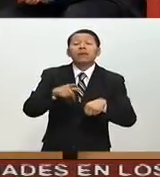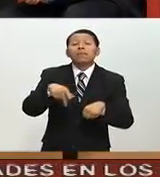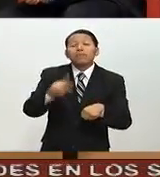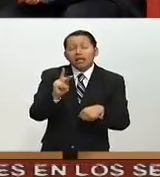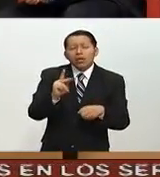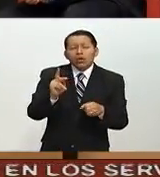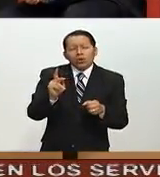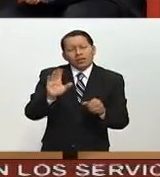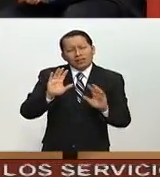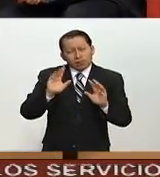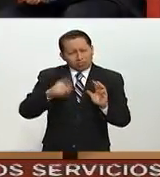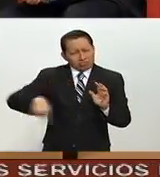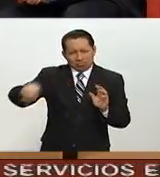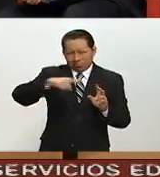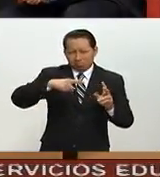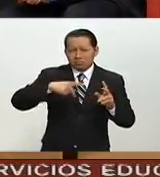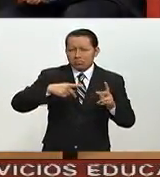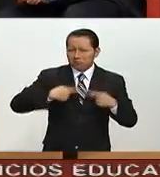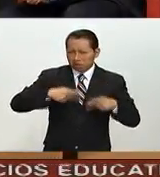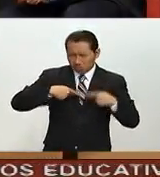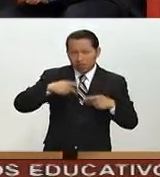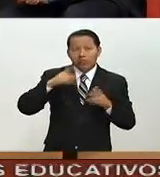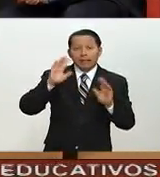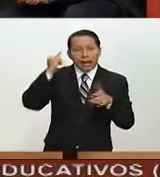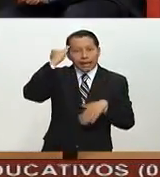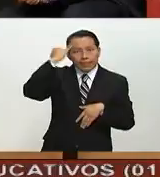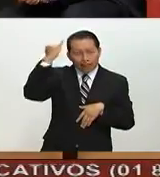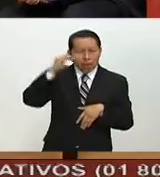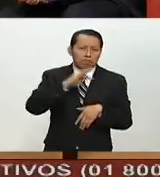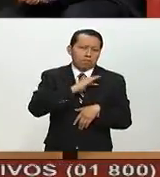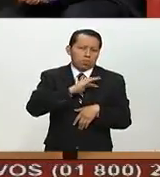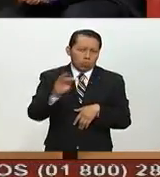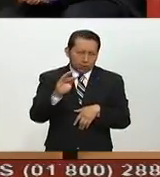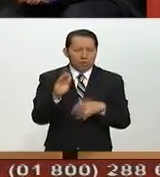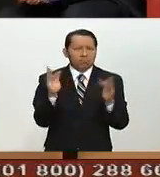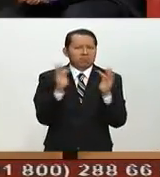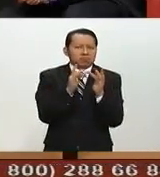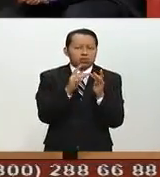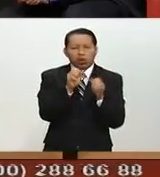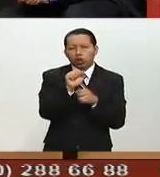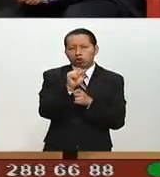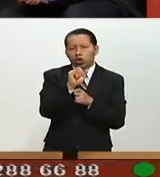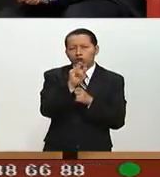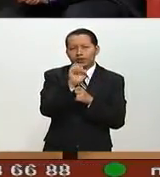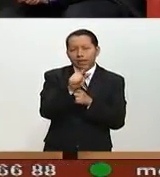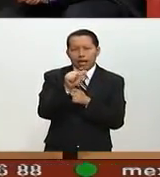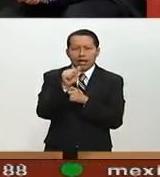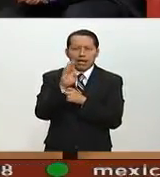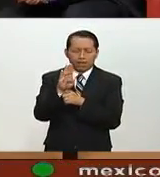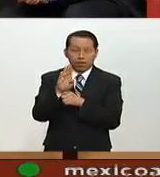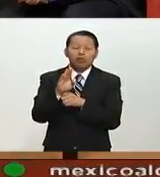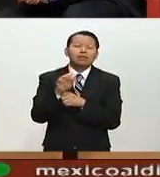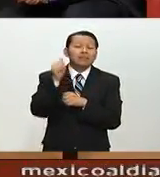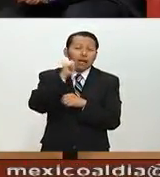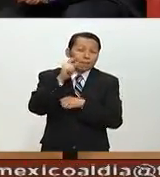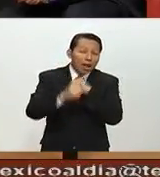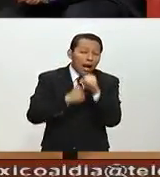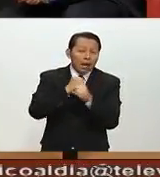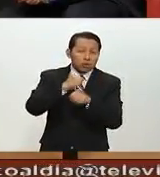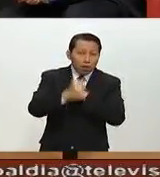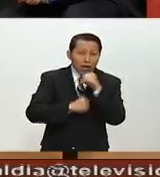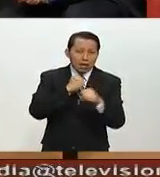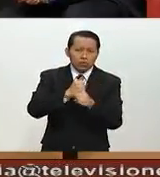emprender y ya traes algo, ahí sí te puedes acercar a Social Lab. Lo que hacemos nosotros es que durante el año lanzamos diferentes convocatorias basadas